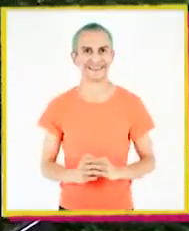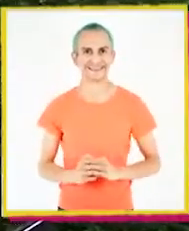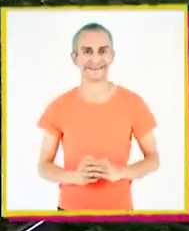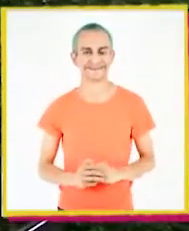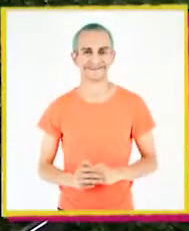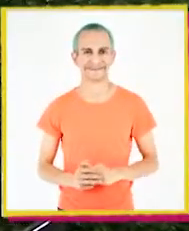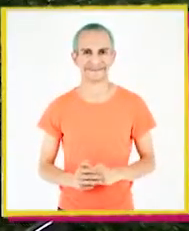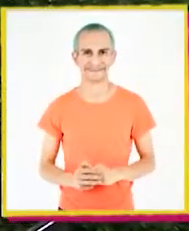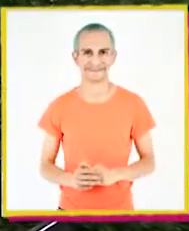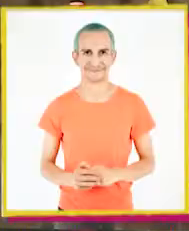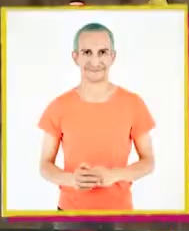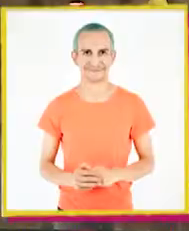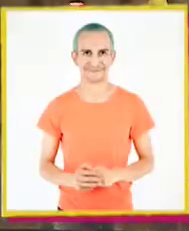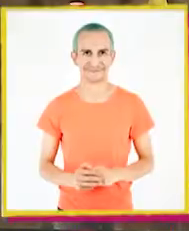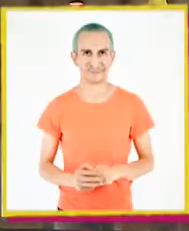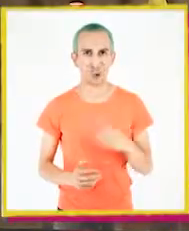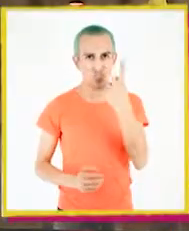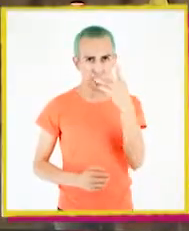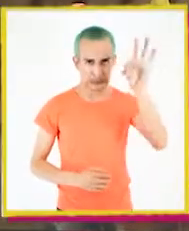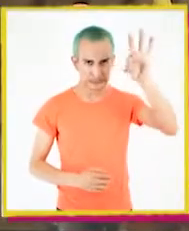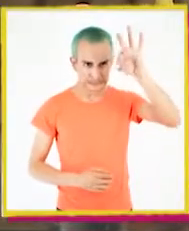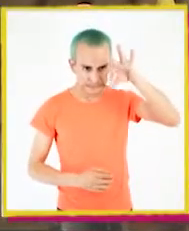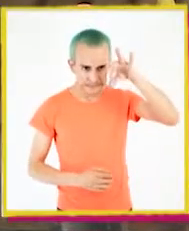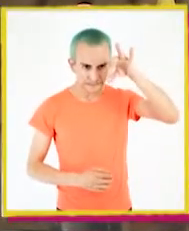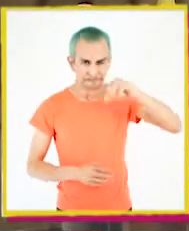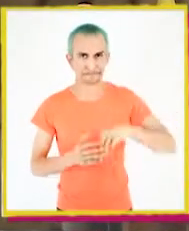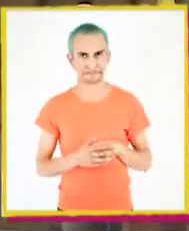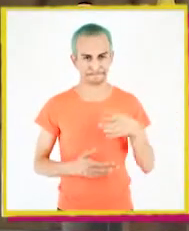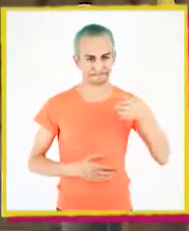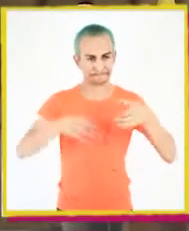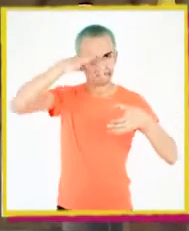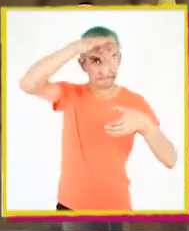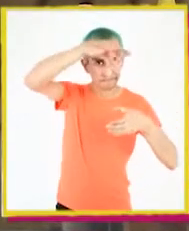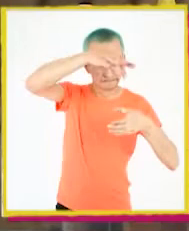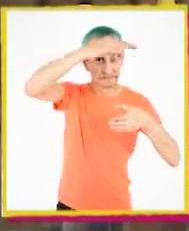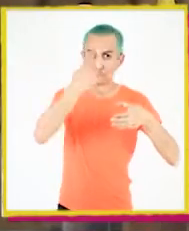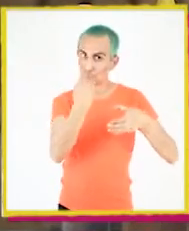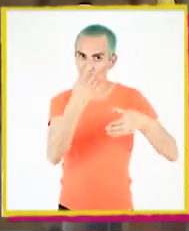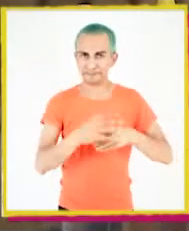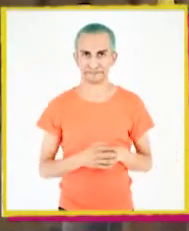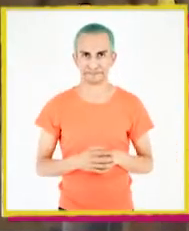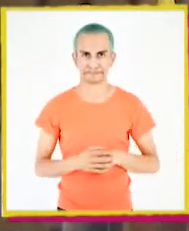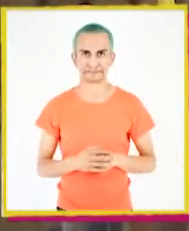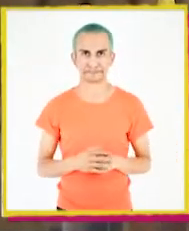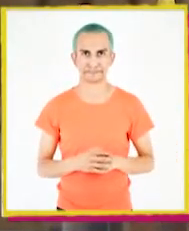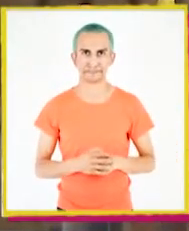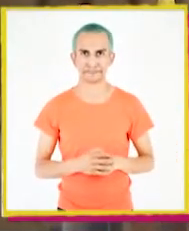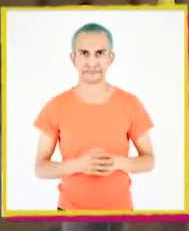¡Excelente! Una gotita en este vaso